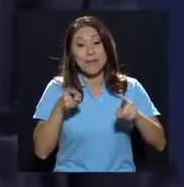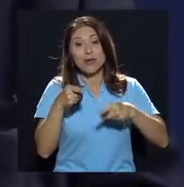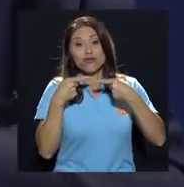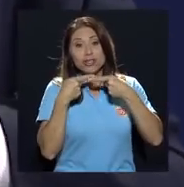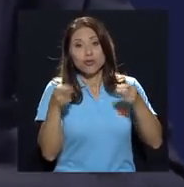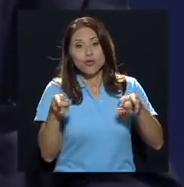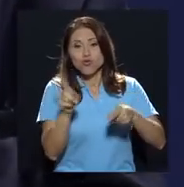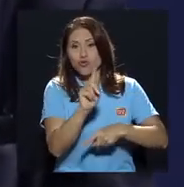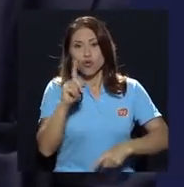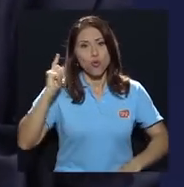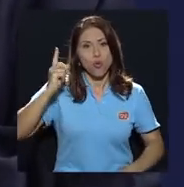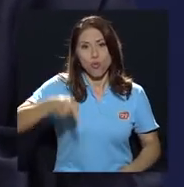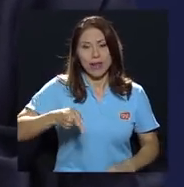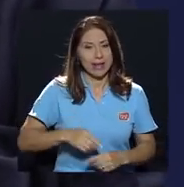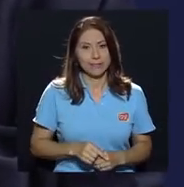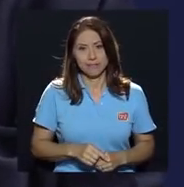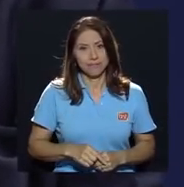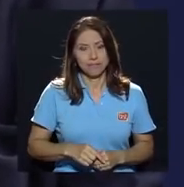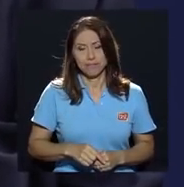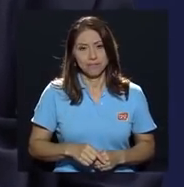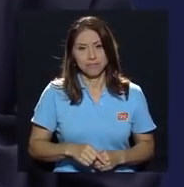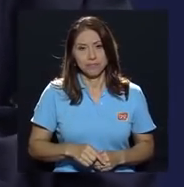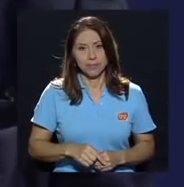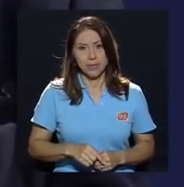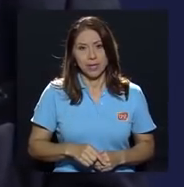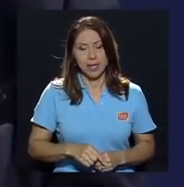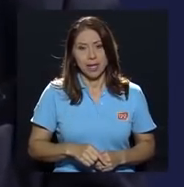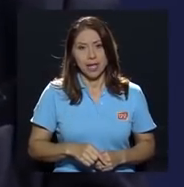que emiten los obligatorios